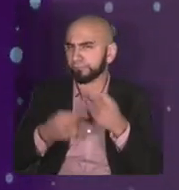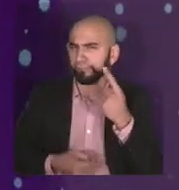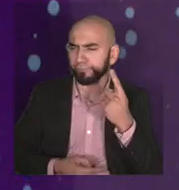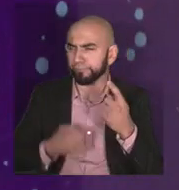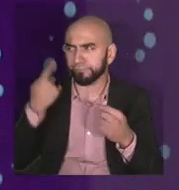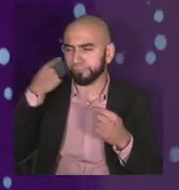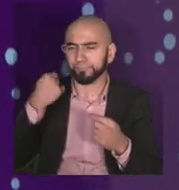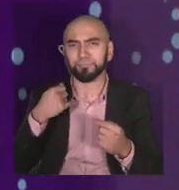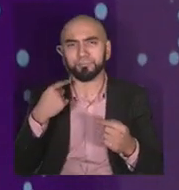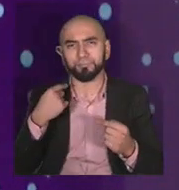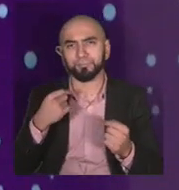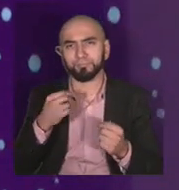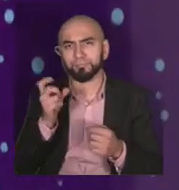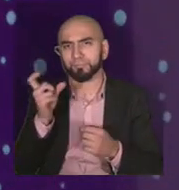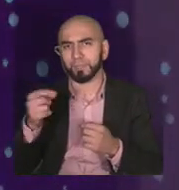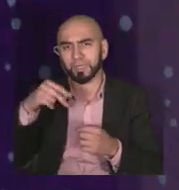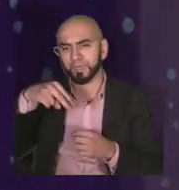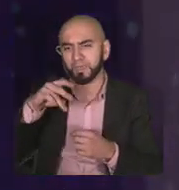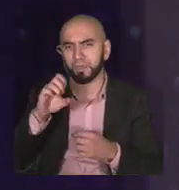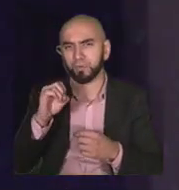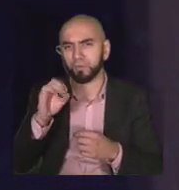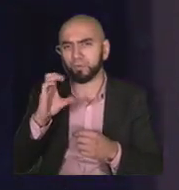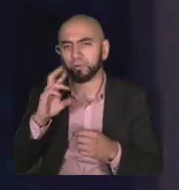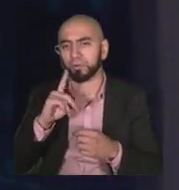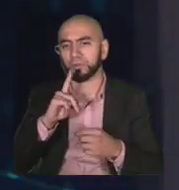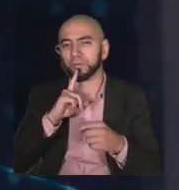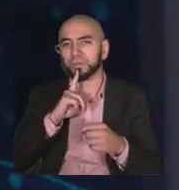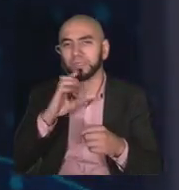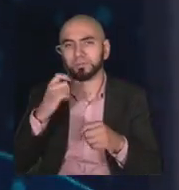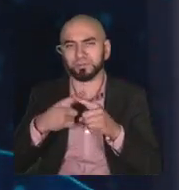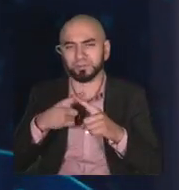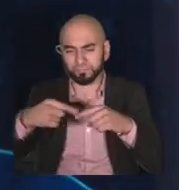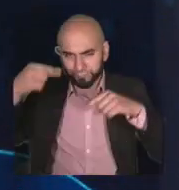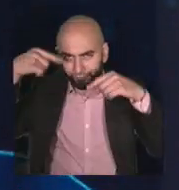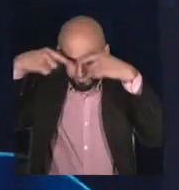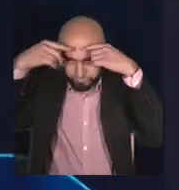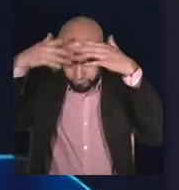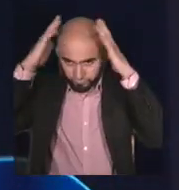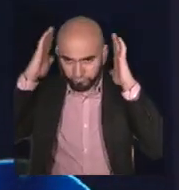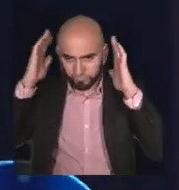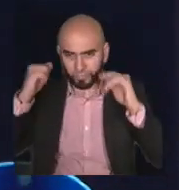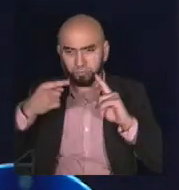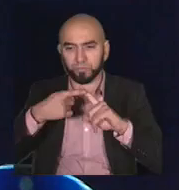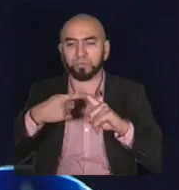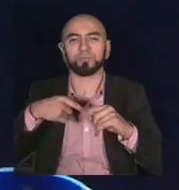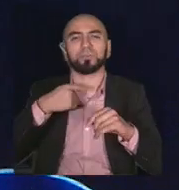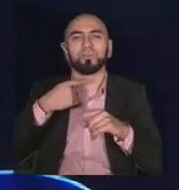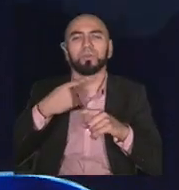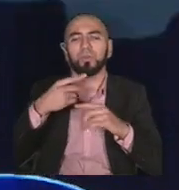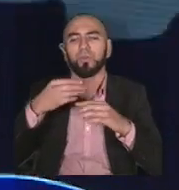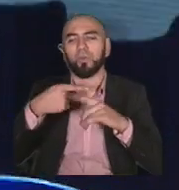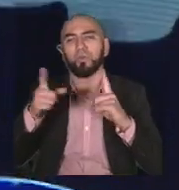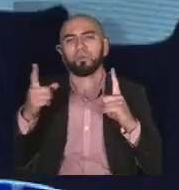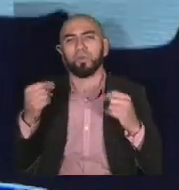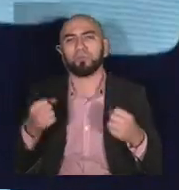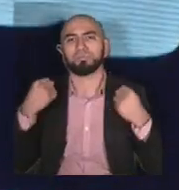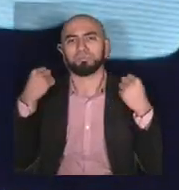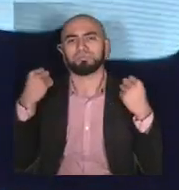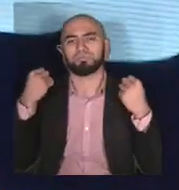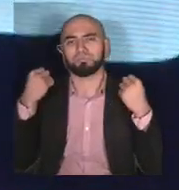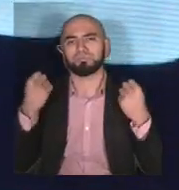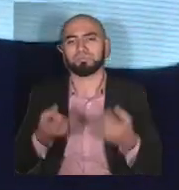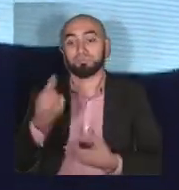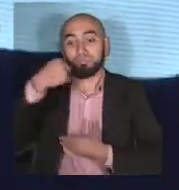los extrovertidos son crónicamente bajo ese nivel óptimo. Entonces tienen que buscar